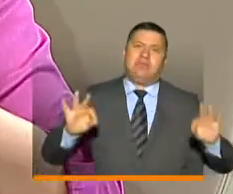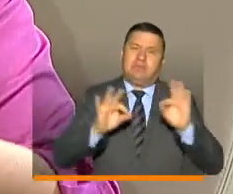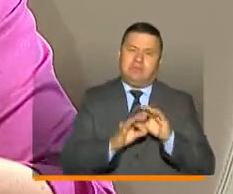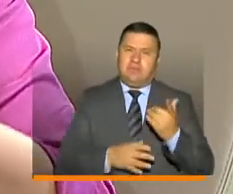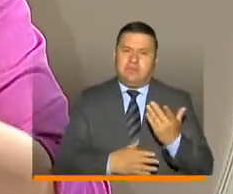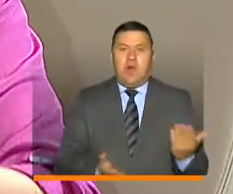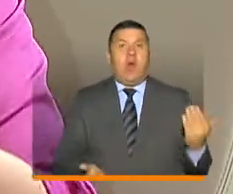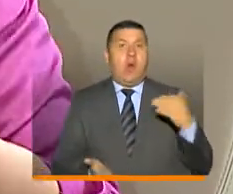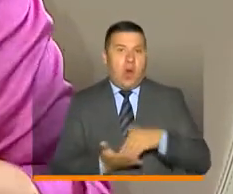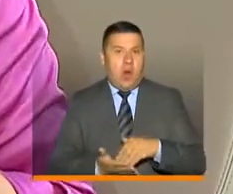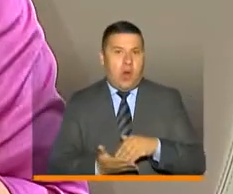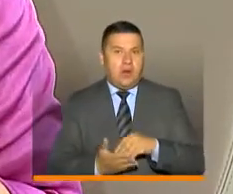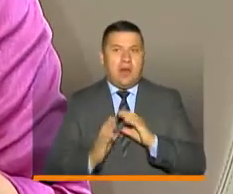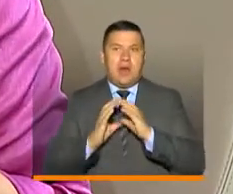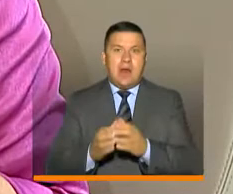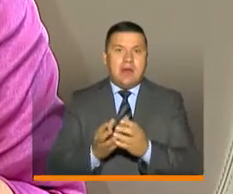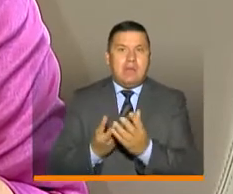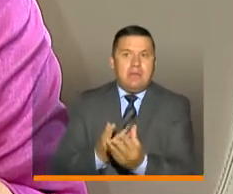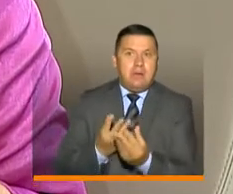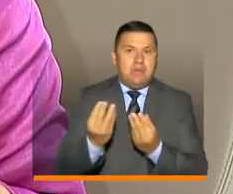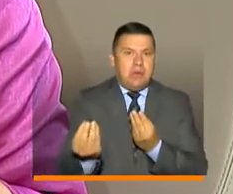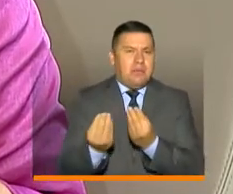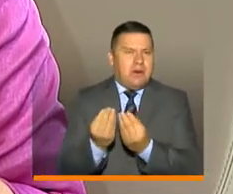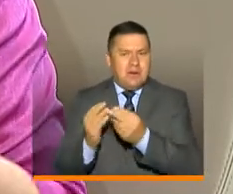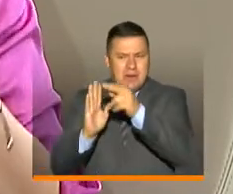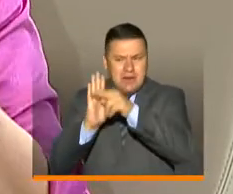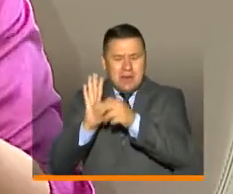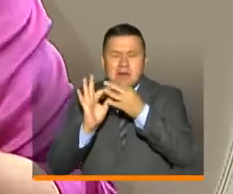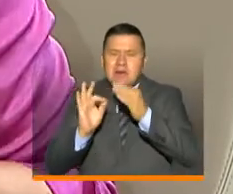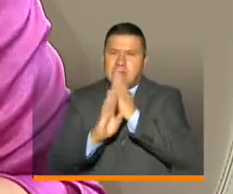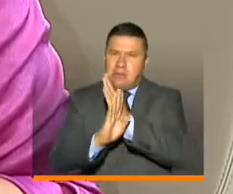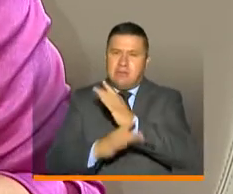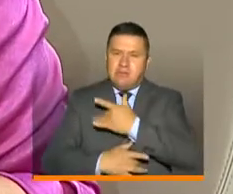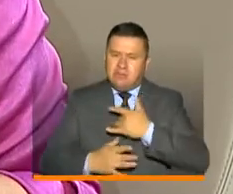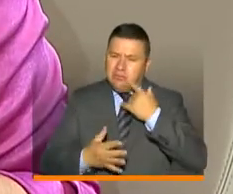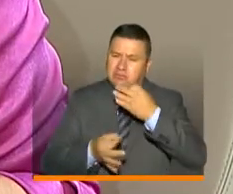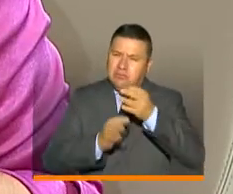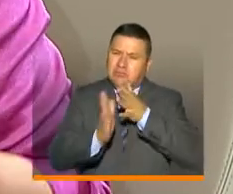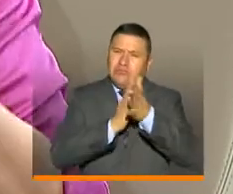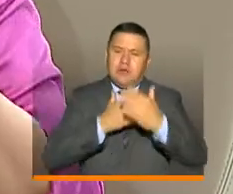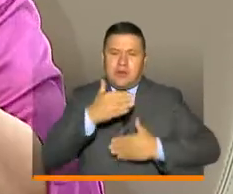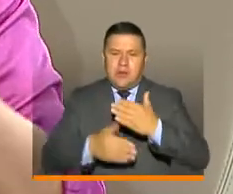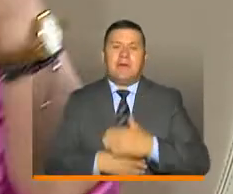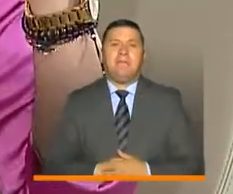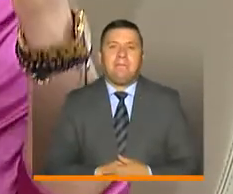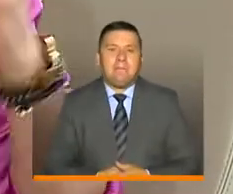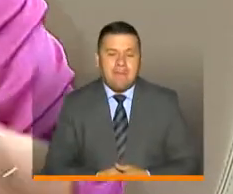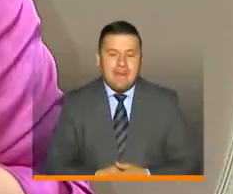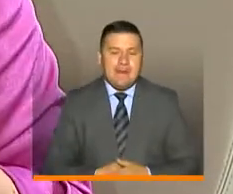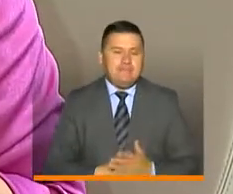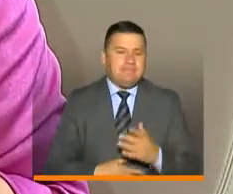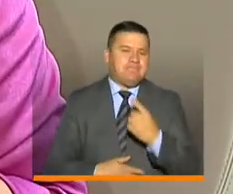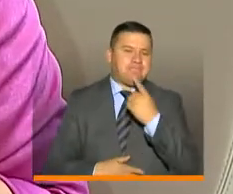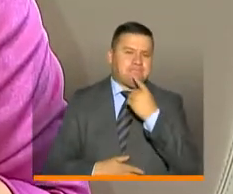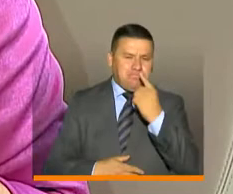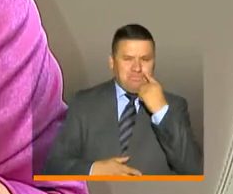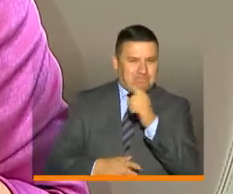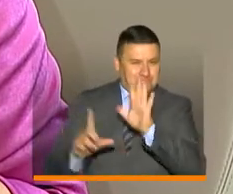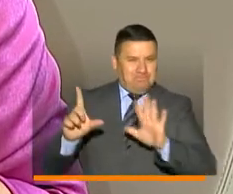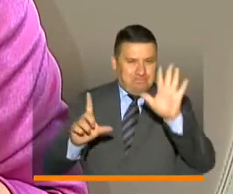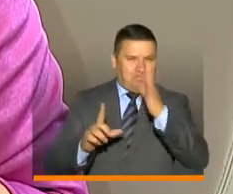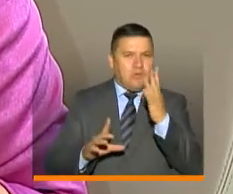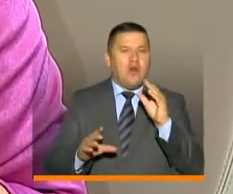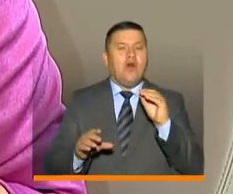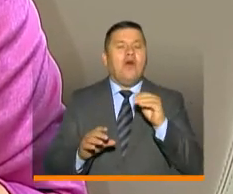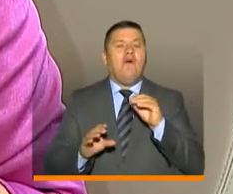también el regreso presencial a las aulas con todos los mecanismos de bioseguridad que ahorita les voy a contar cómo vamos. Pero veían ustedes allí la referencia